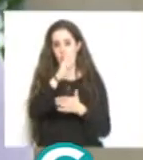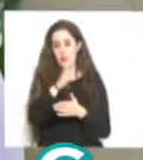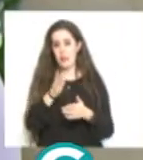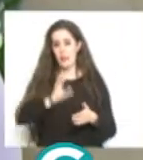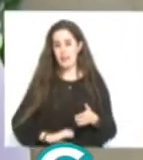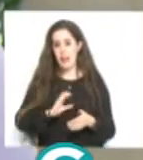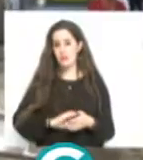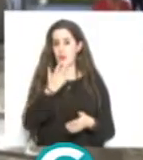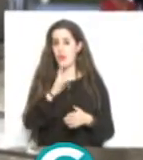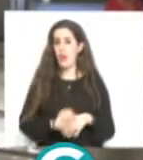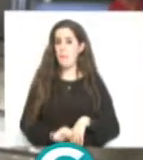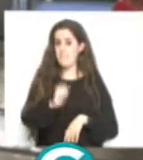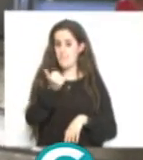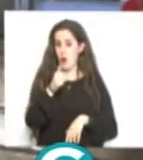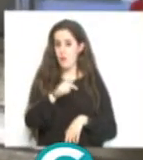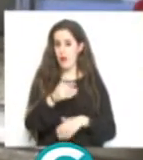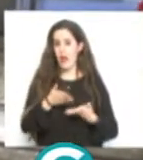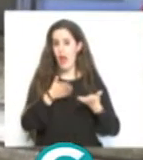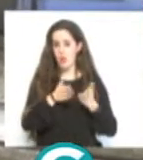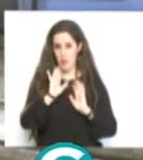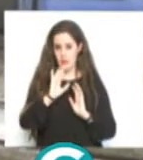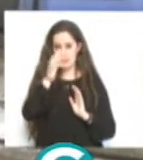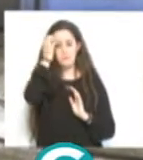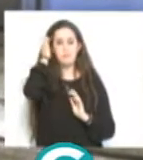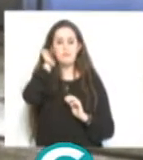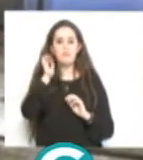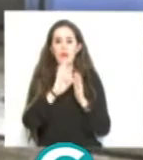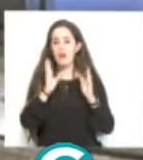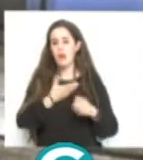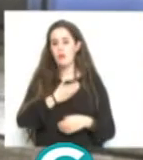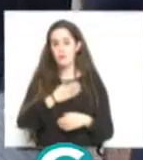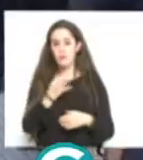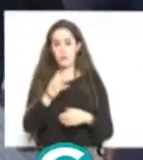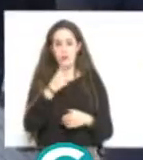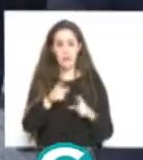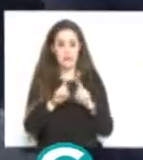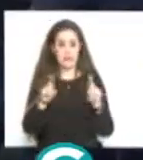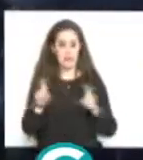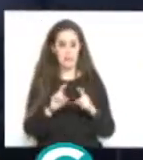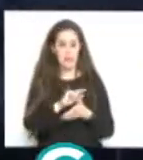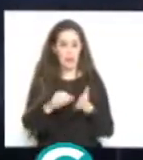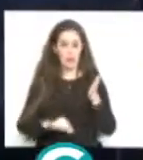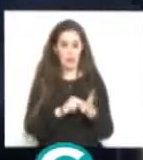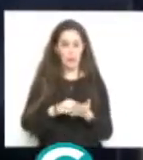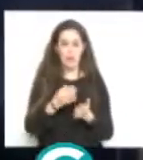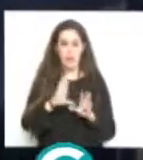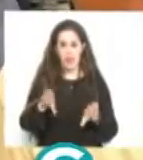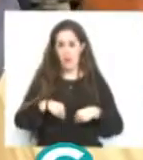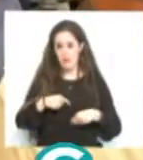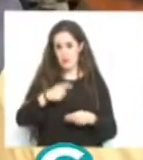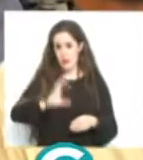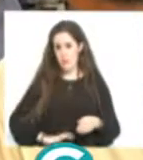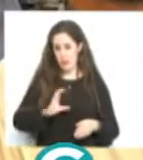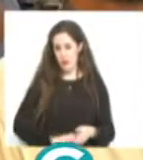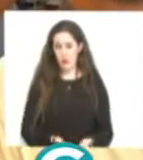salarios, sino de aprobar dichas ayudas, y que son los ayuntamientos los que, como entidades contratantes, han de asumir estos